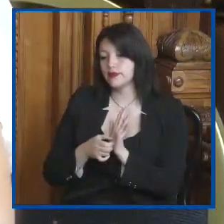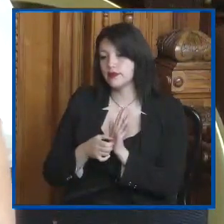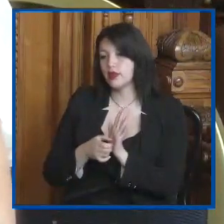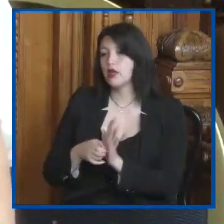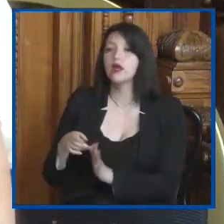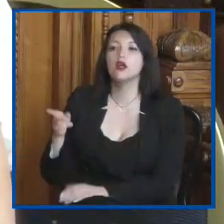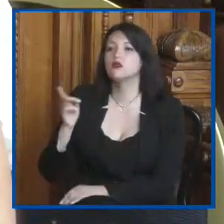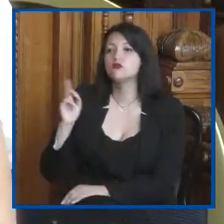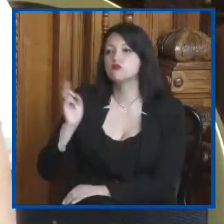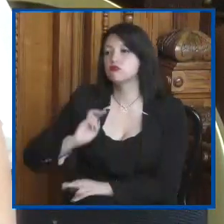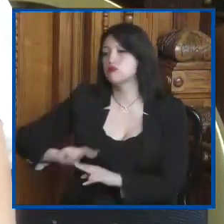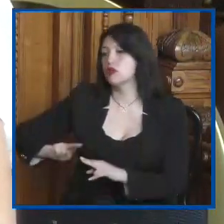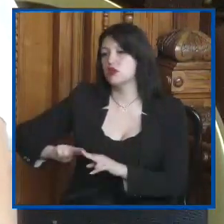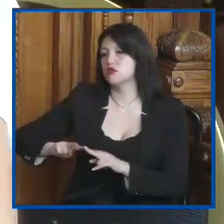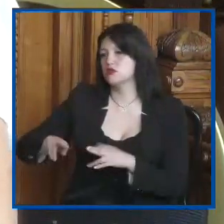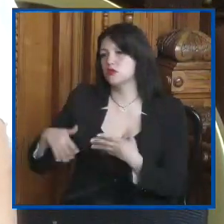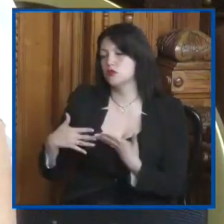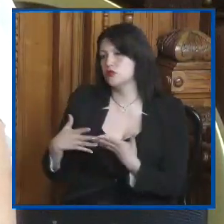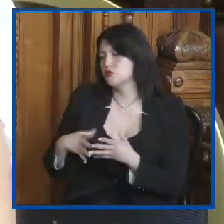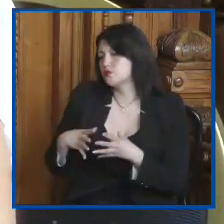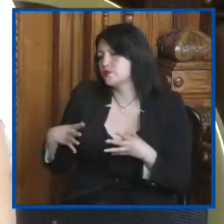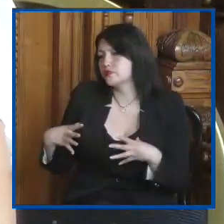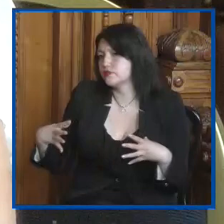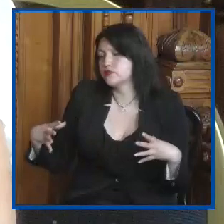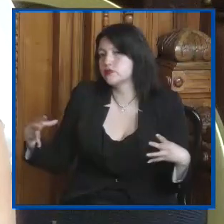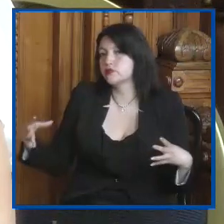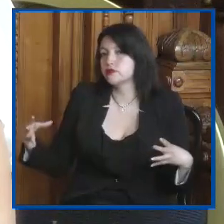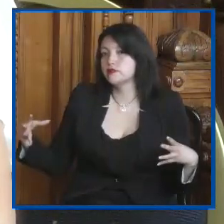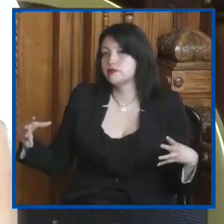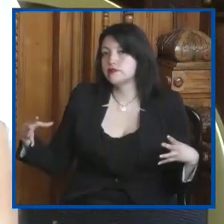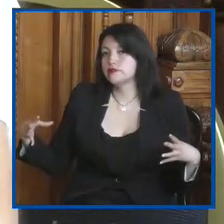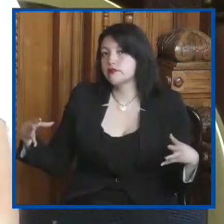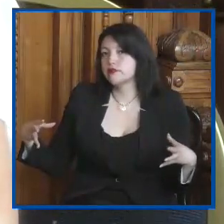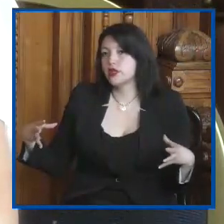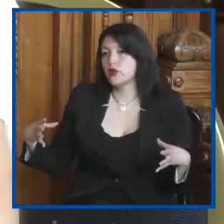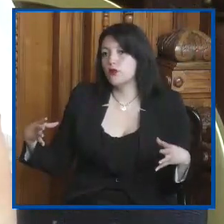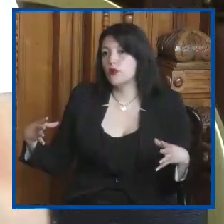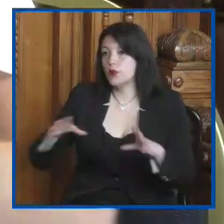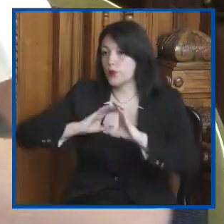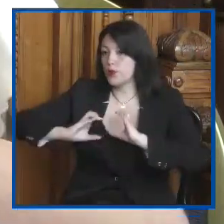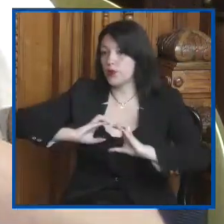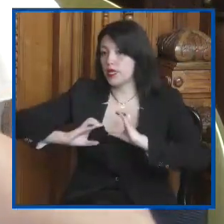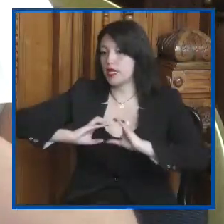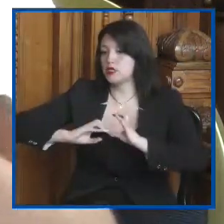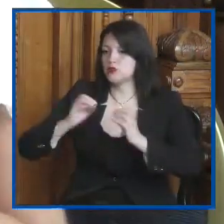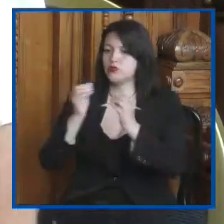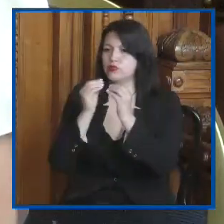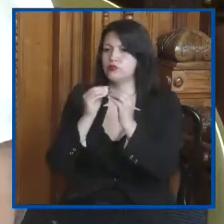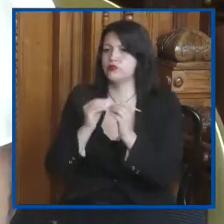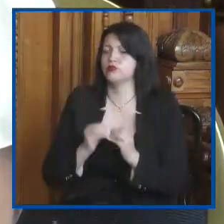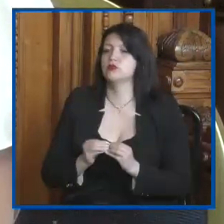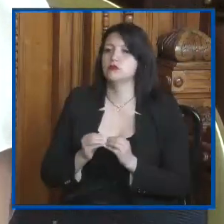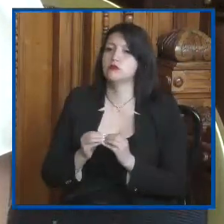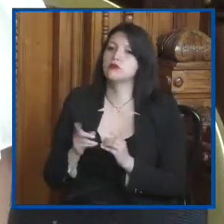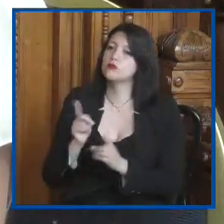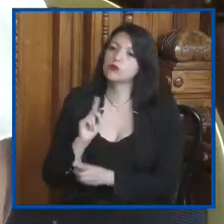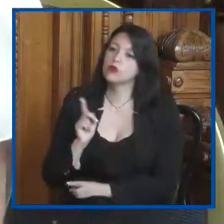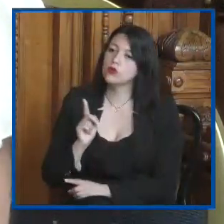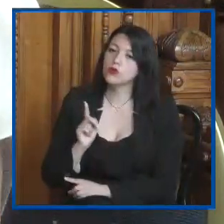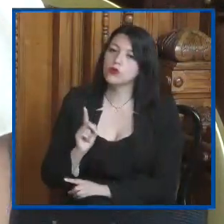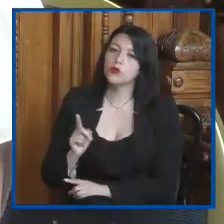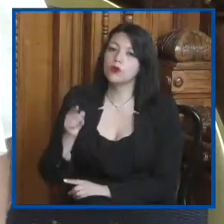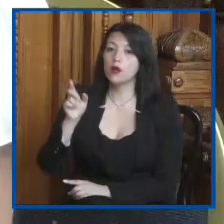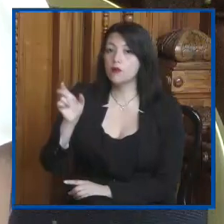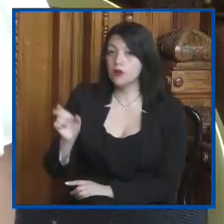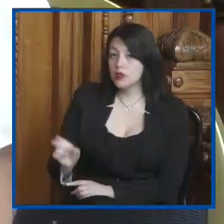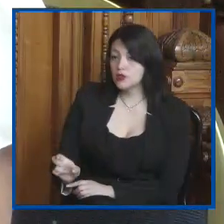No se nos hace un gran caudal de comunicación en cuanto a que tengo que tener, en la práctica te lo digo, una